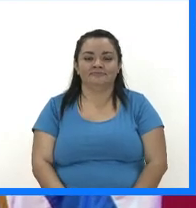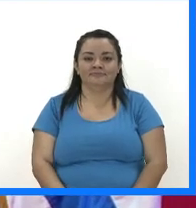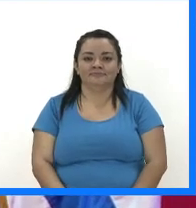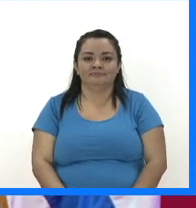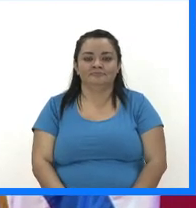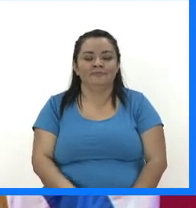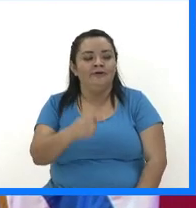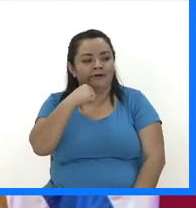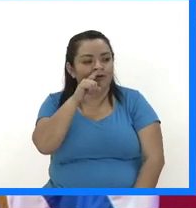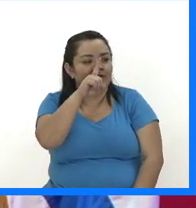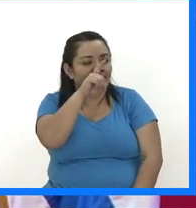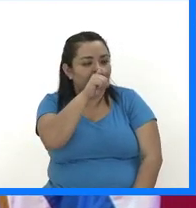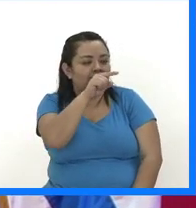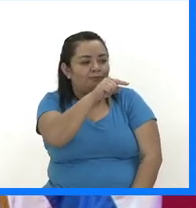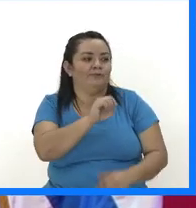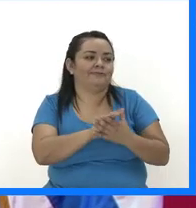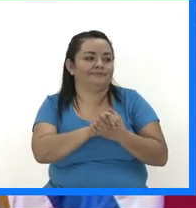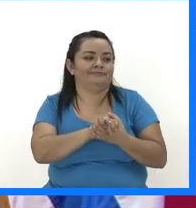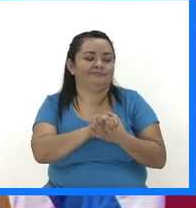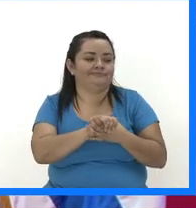te hago un red